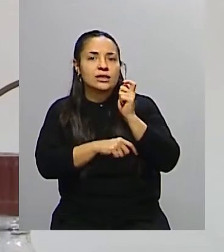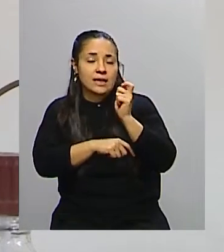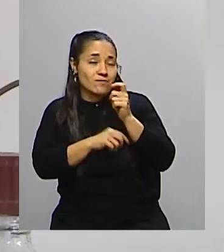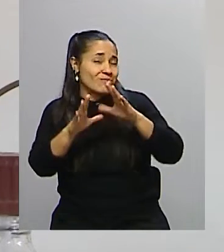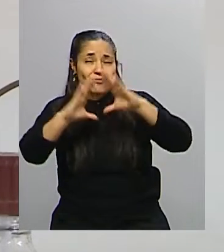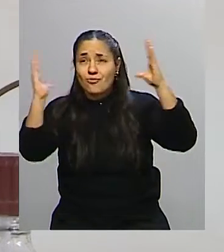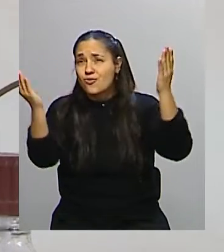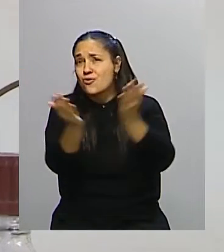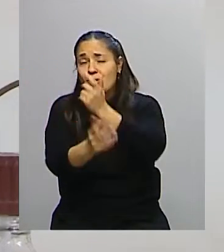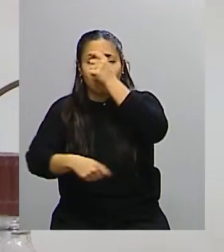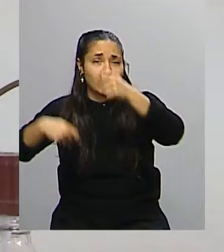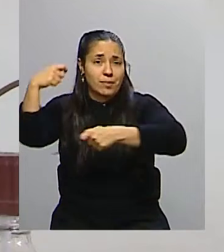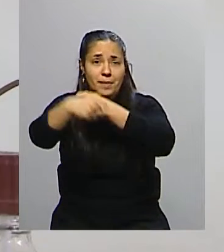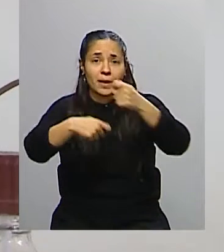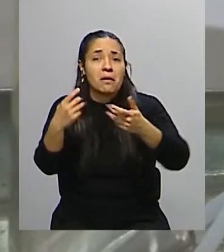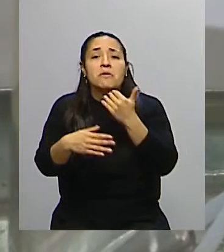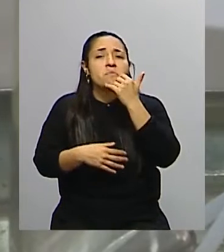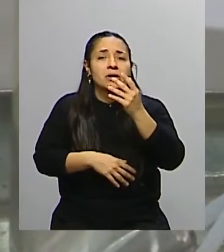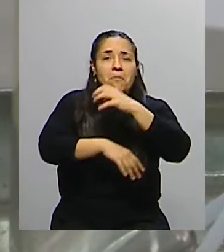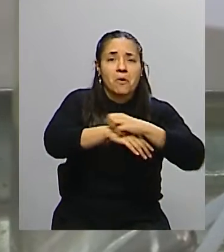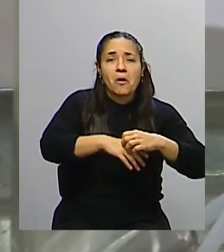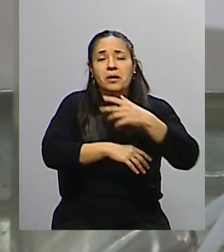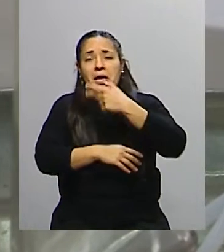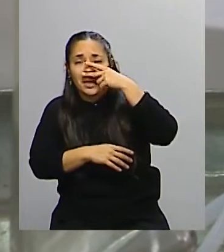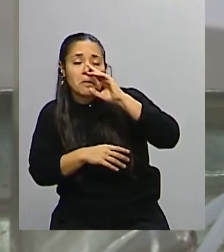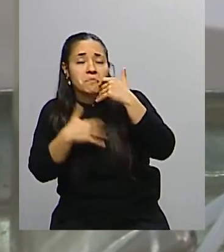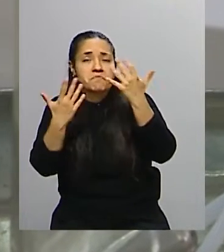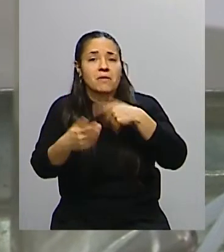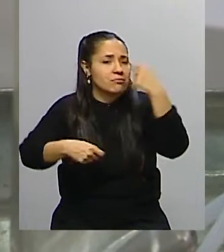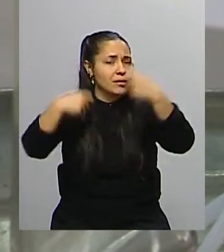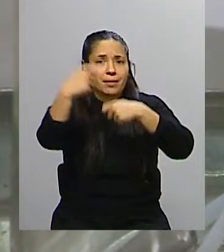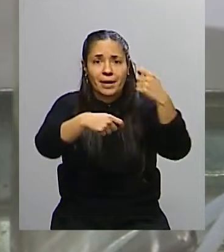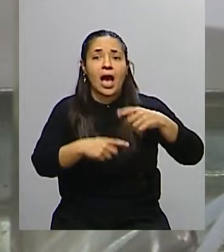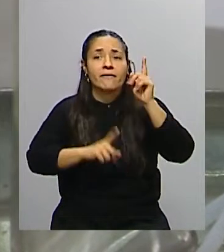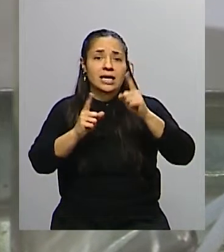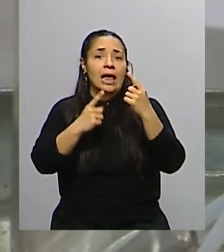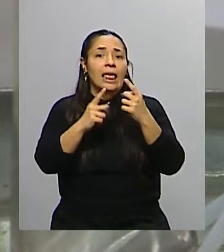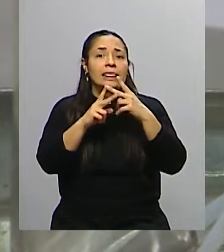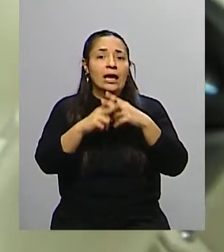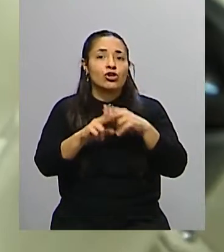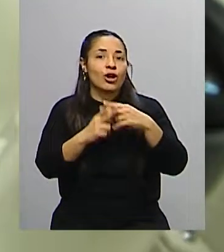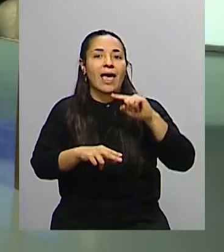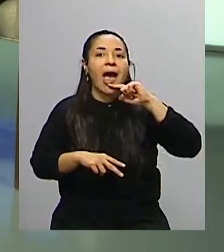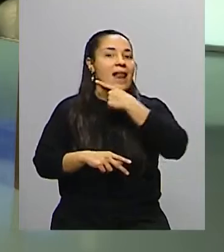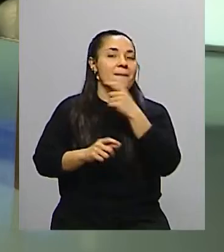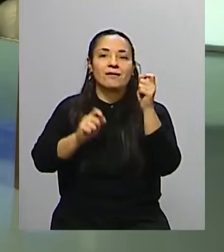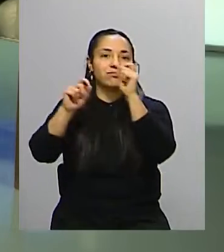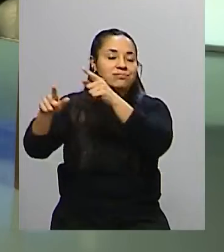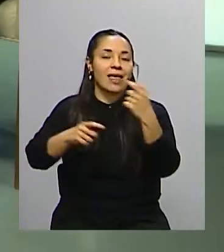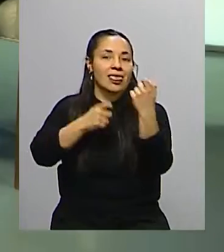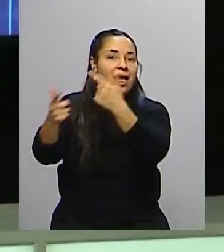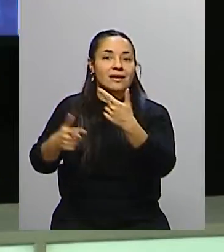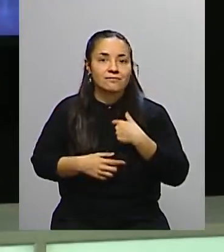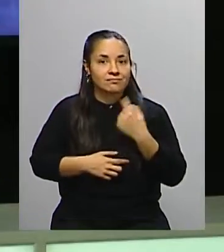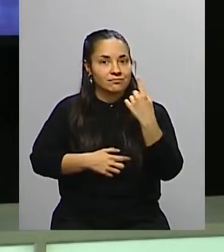mundo. O sea, más allá si sos rico o sos pobre, terminás financiando. Nosotros acá financiamos por ahí tecnología que se ha pensado para Alemania y la financiamos